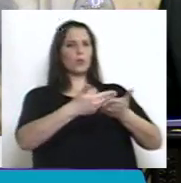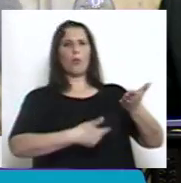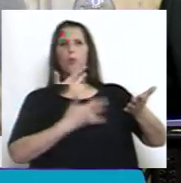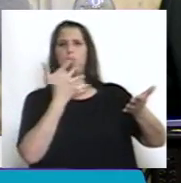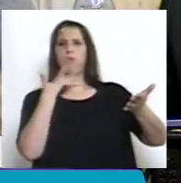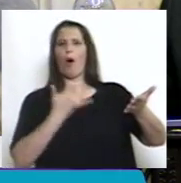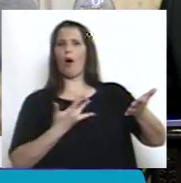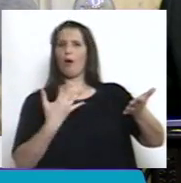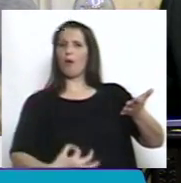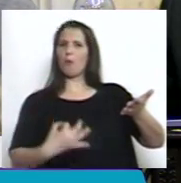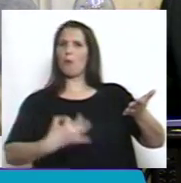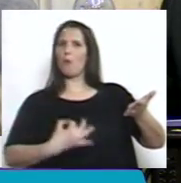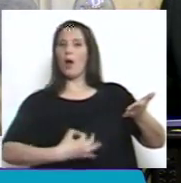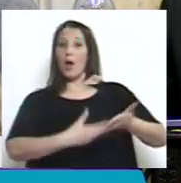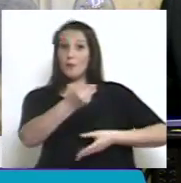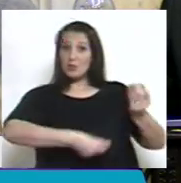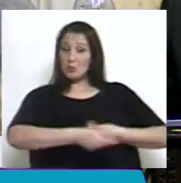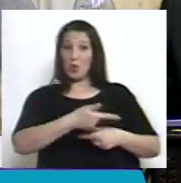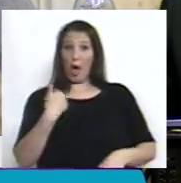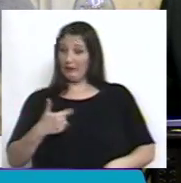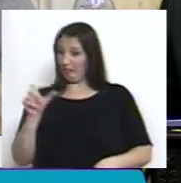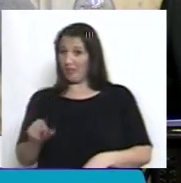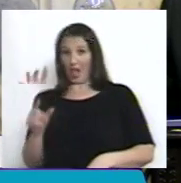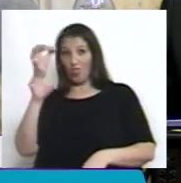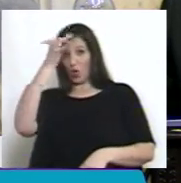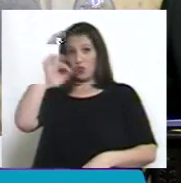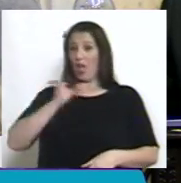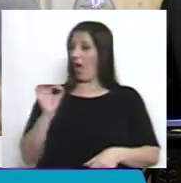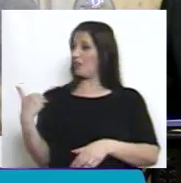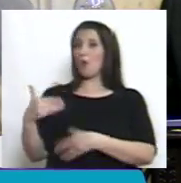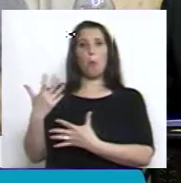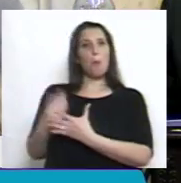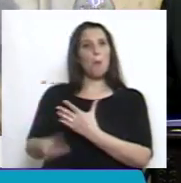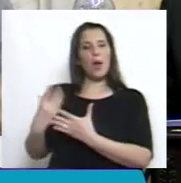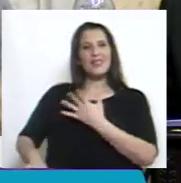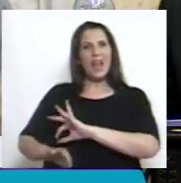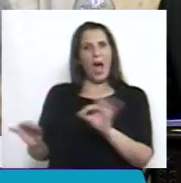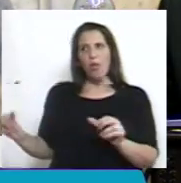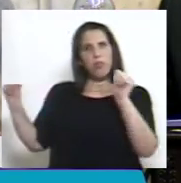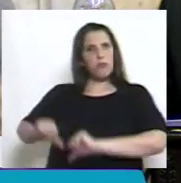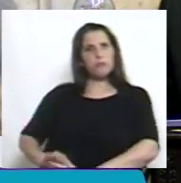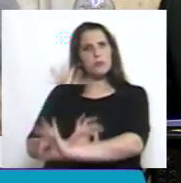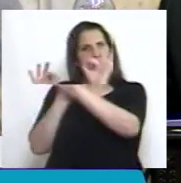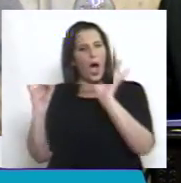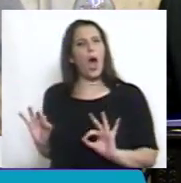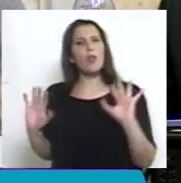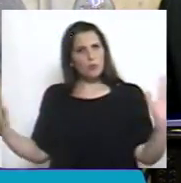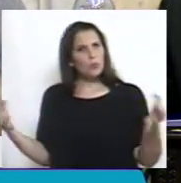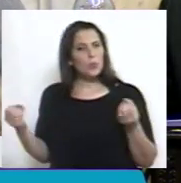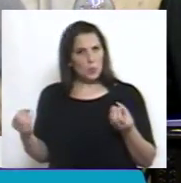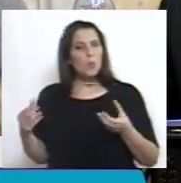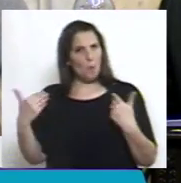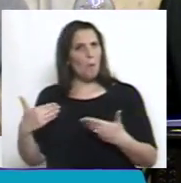hace 12 años que Argentina no tiene déficit, que tan buenos eran los números fiscales que Argentina hasta calificaba para el Tratado de